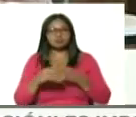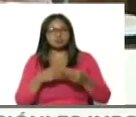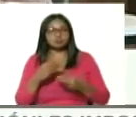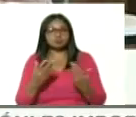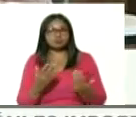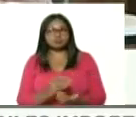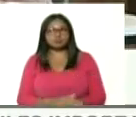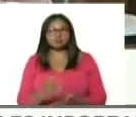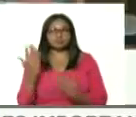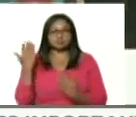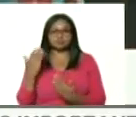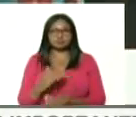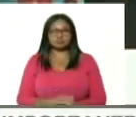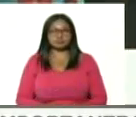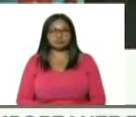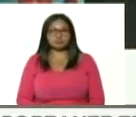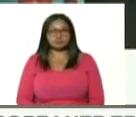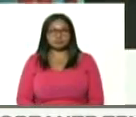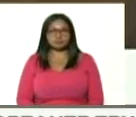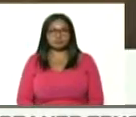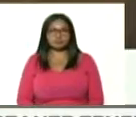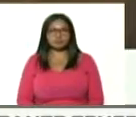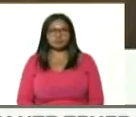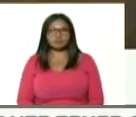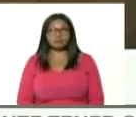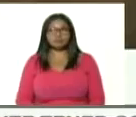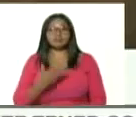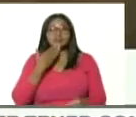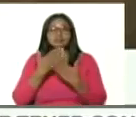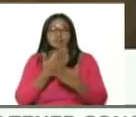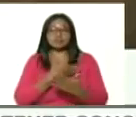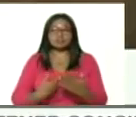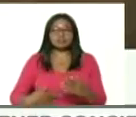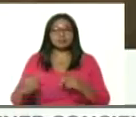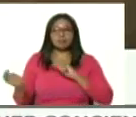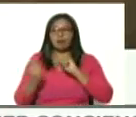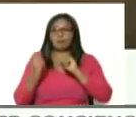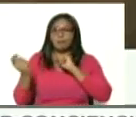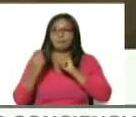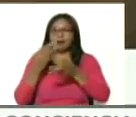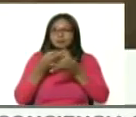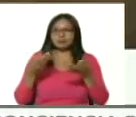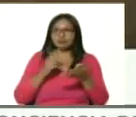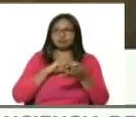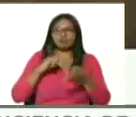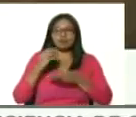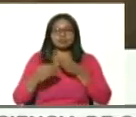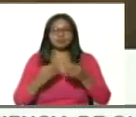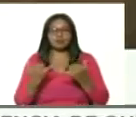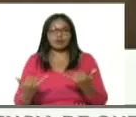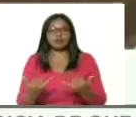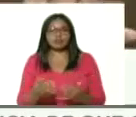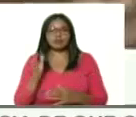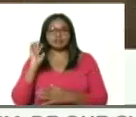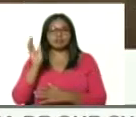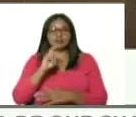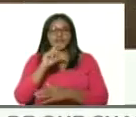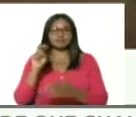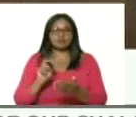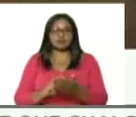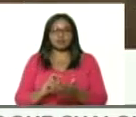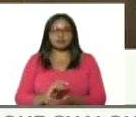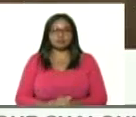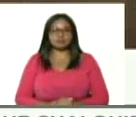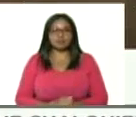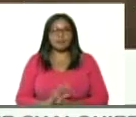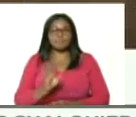Marcano, adelante. Gracias, presidente. Bueno, ha sido un debate extraordinario el que estamos librando desde la Asamblea Nacional, particularmente